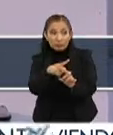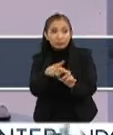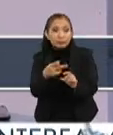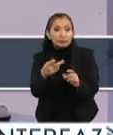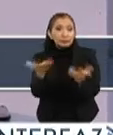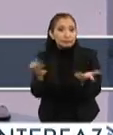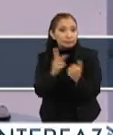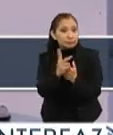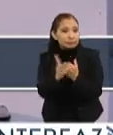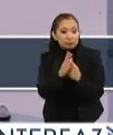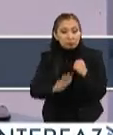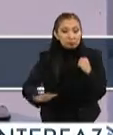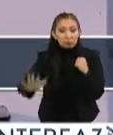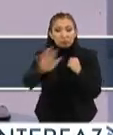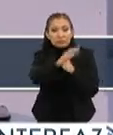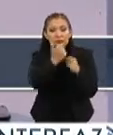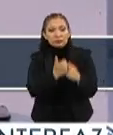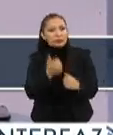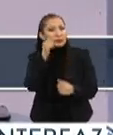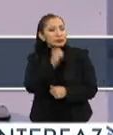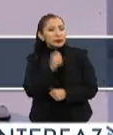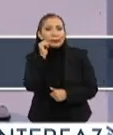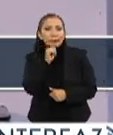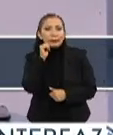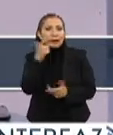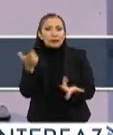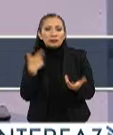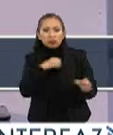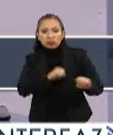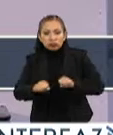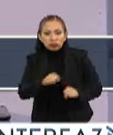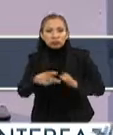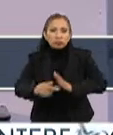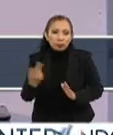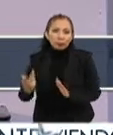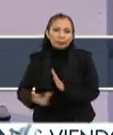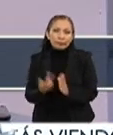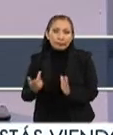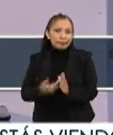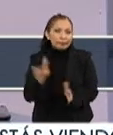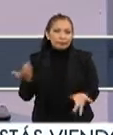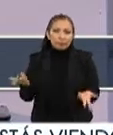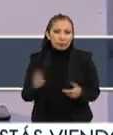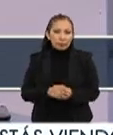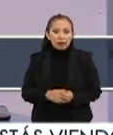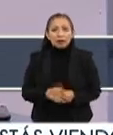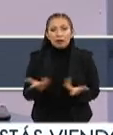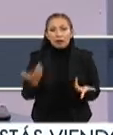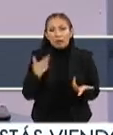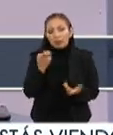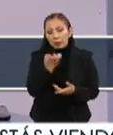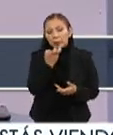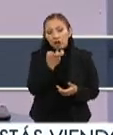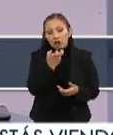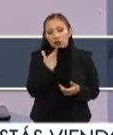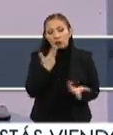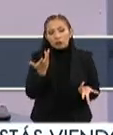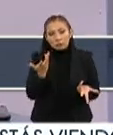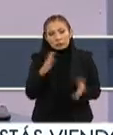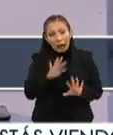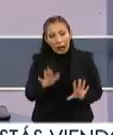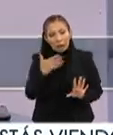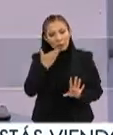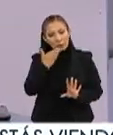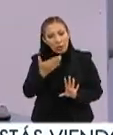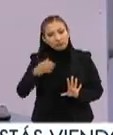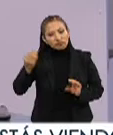es un país que sufre constantemente de estos eventos naturales como los sismos y que por lo tanto pues, ha desarrollado